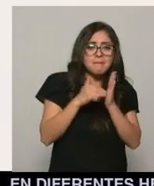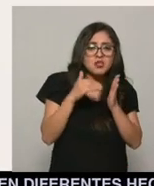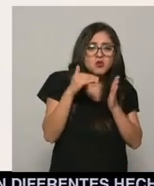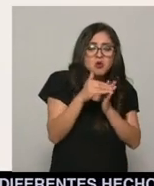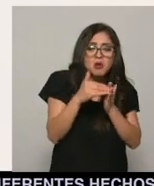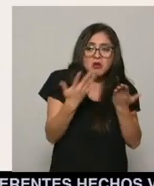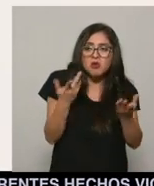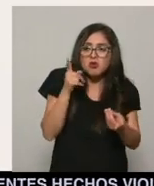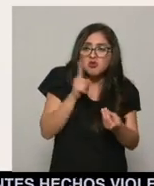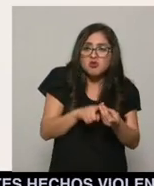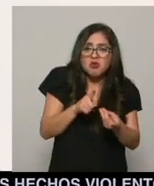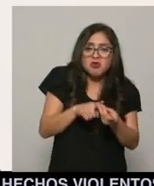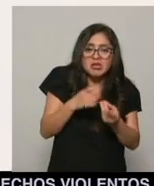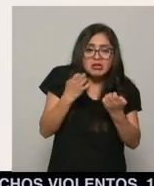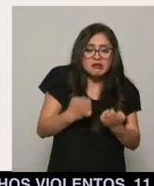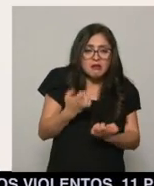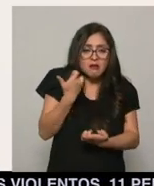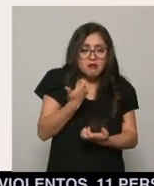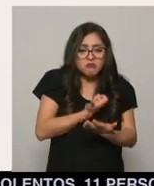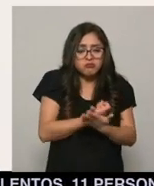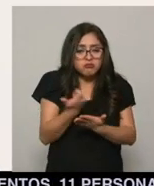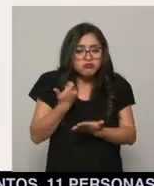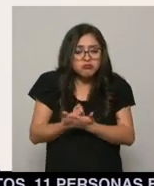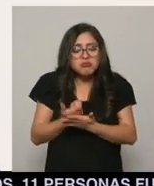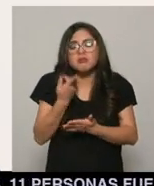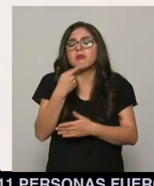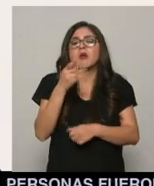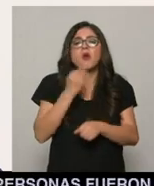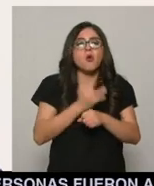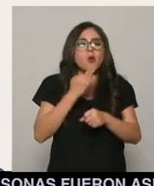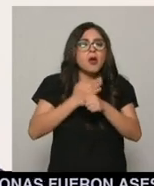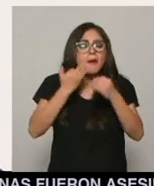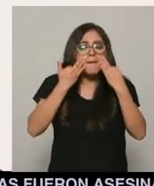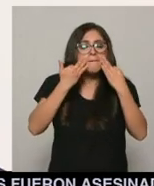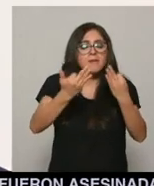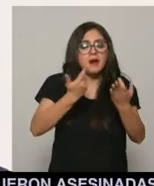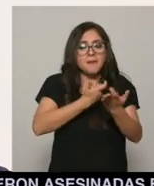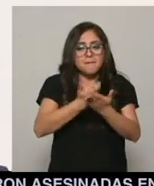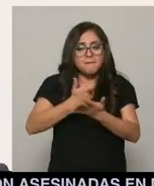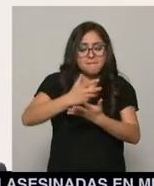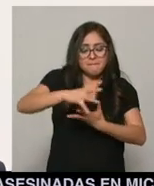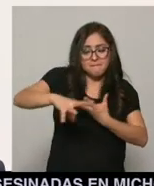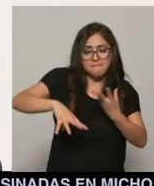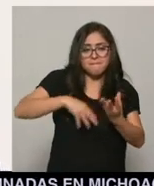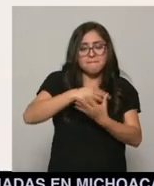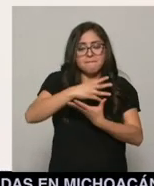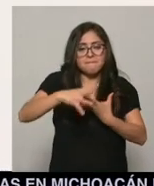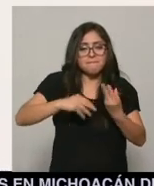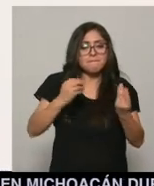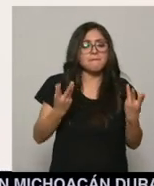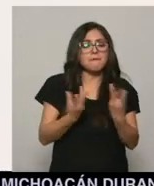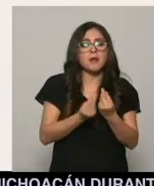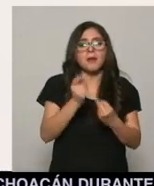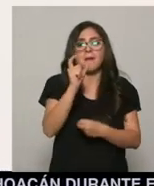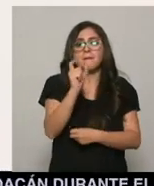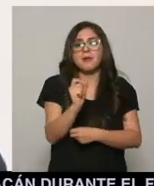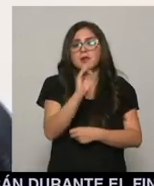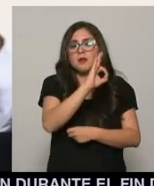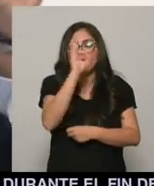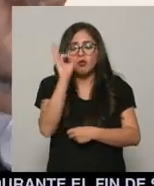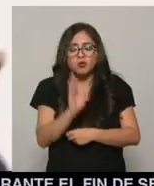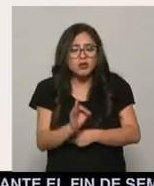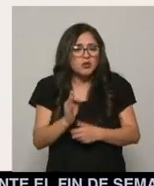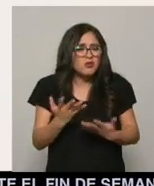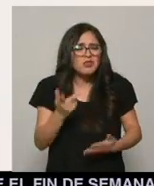no sabemos hoy dónde está, y claramente se ve en los ingresos públicos que han caído cerca de 20%. Esto quiere